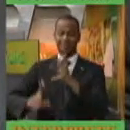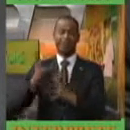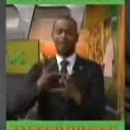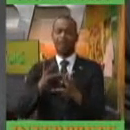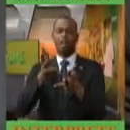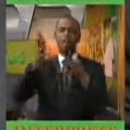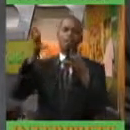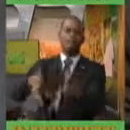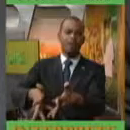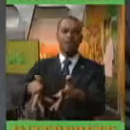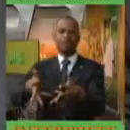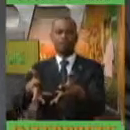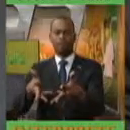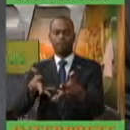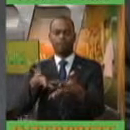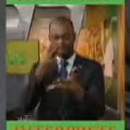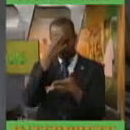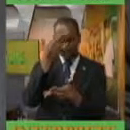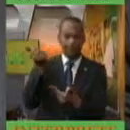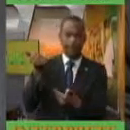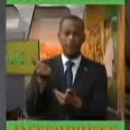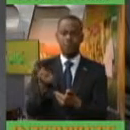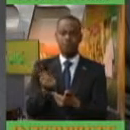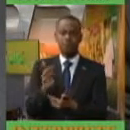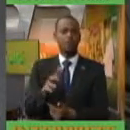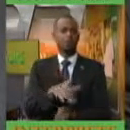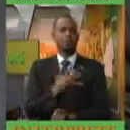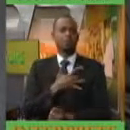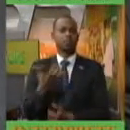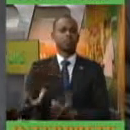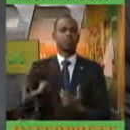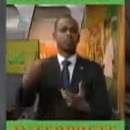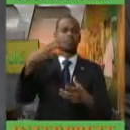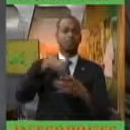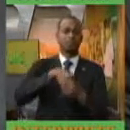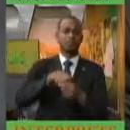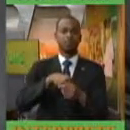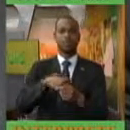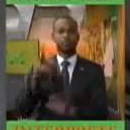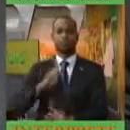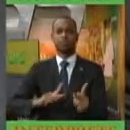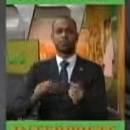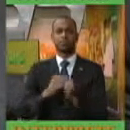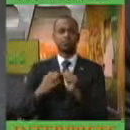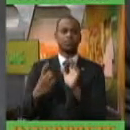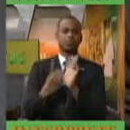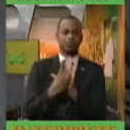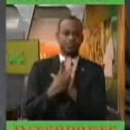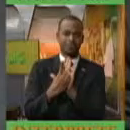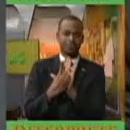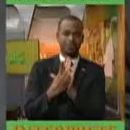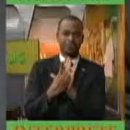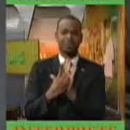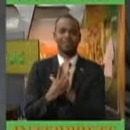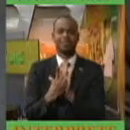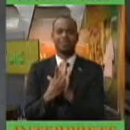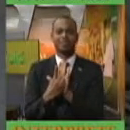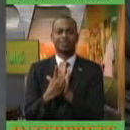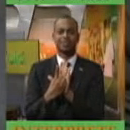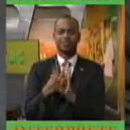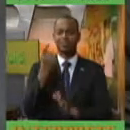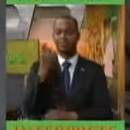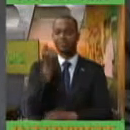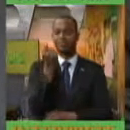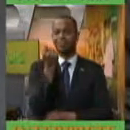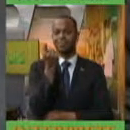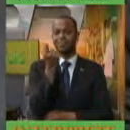duda alguna en las comunidades no se sentía la participación de estas personas con discapacidad y que por fin, a